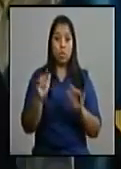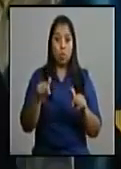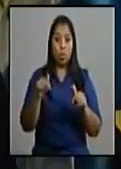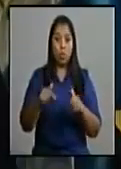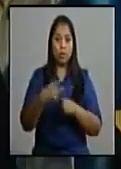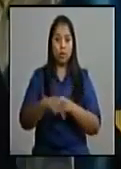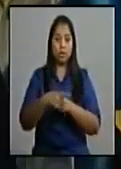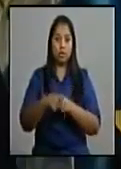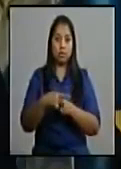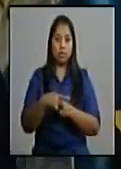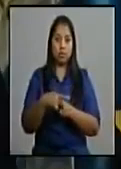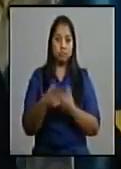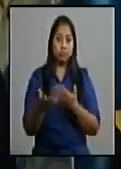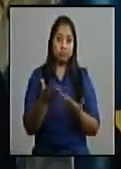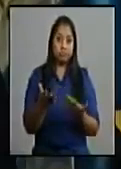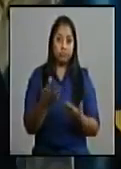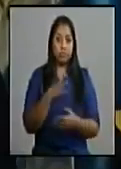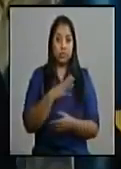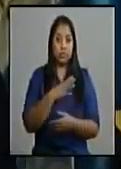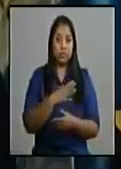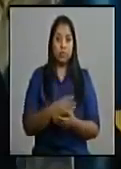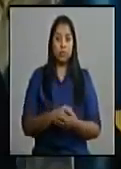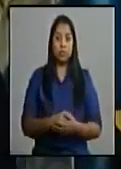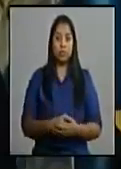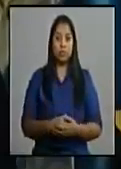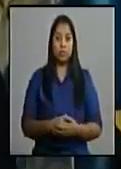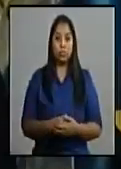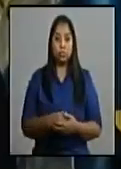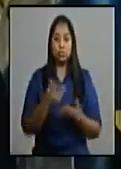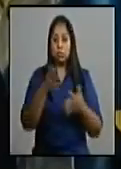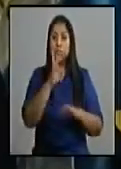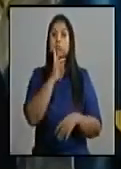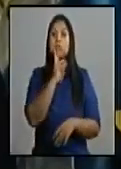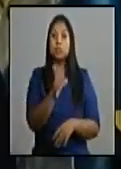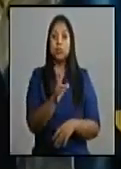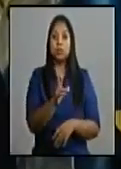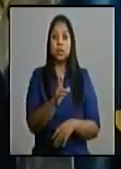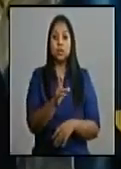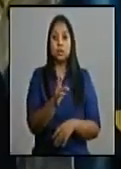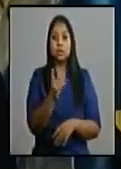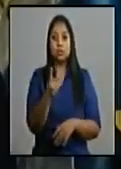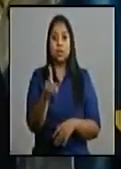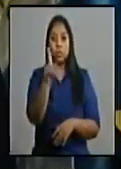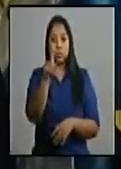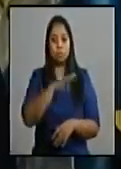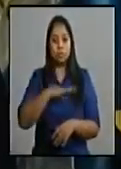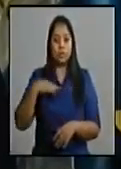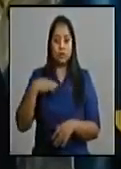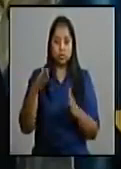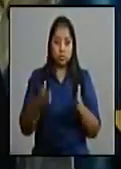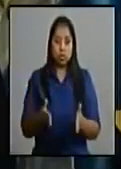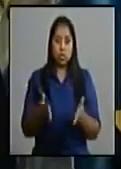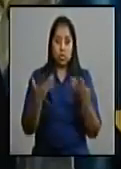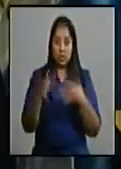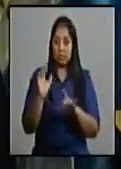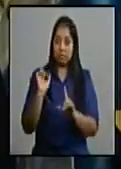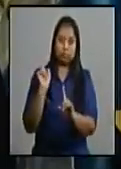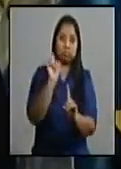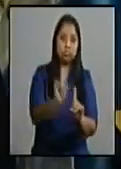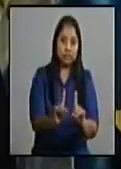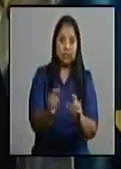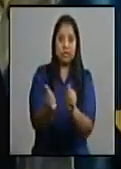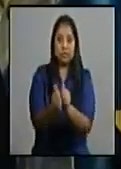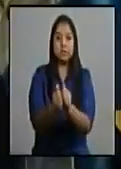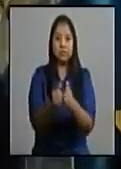en la tarde tendremos la respuesta de un ministro que estuvo ahí,